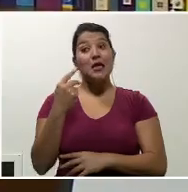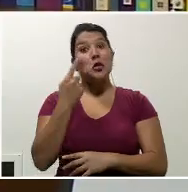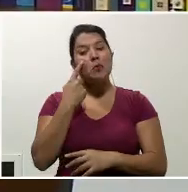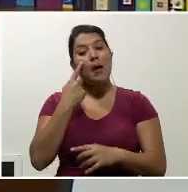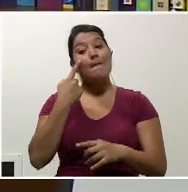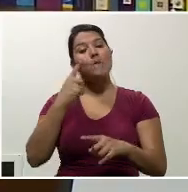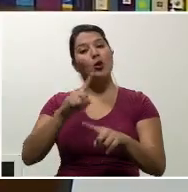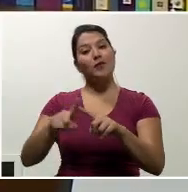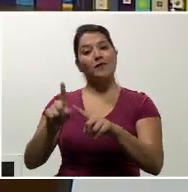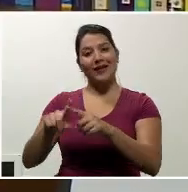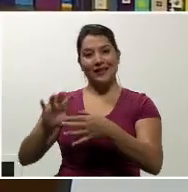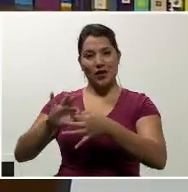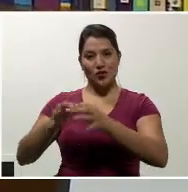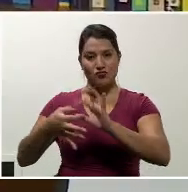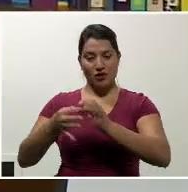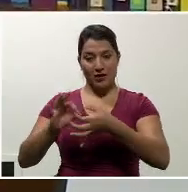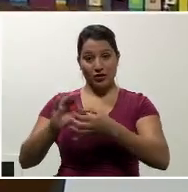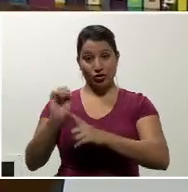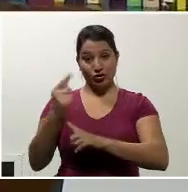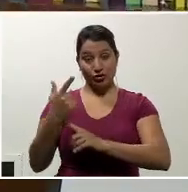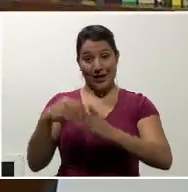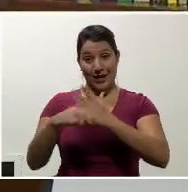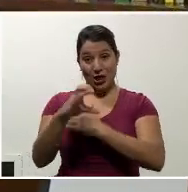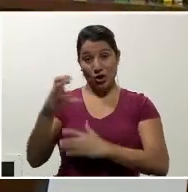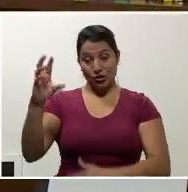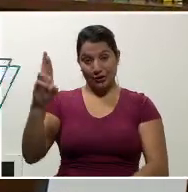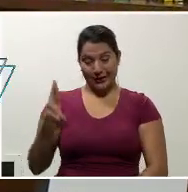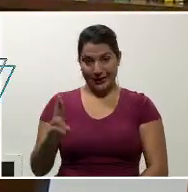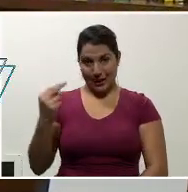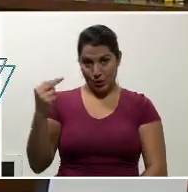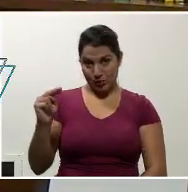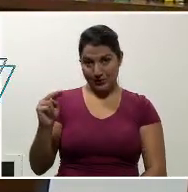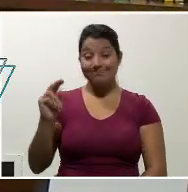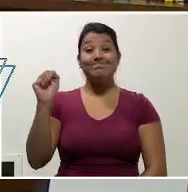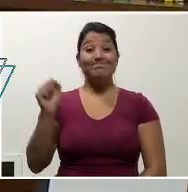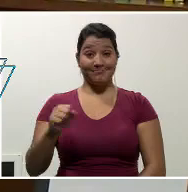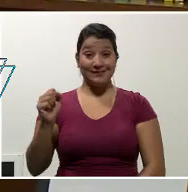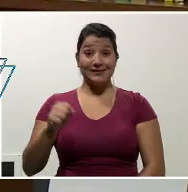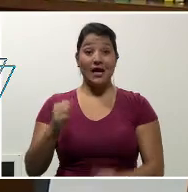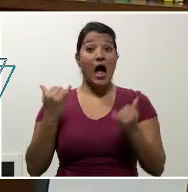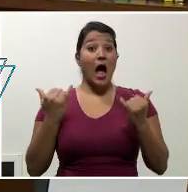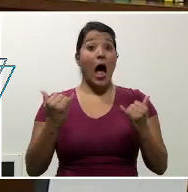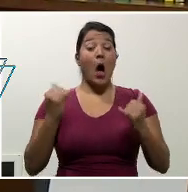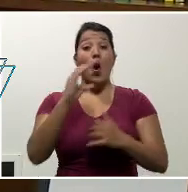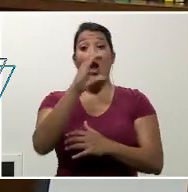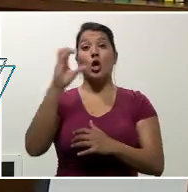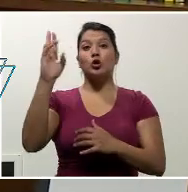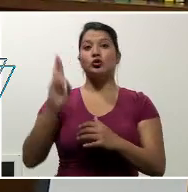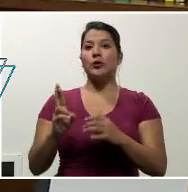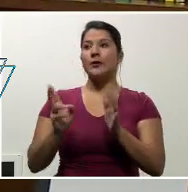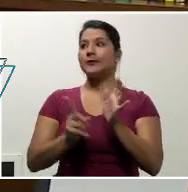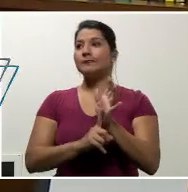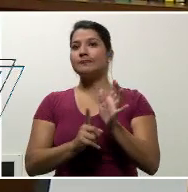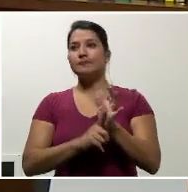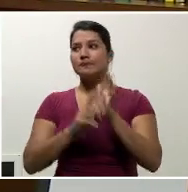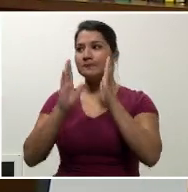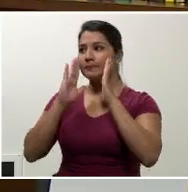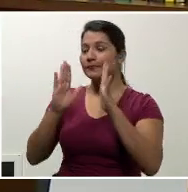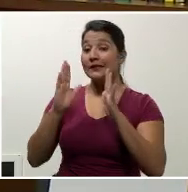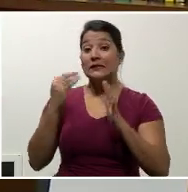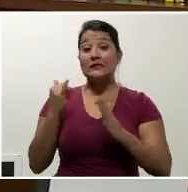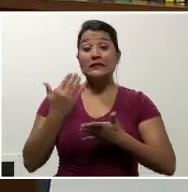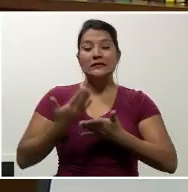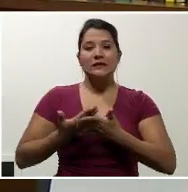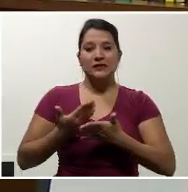CINAR acá en Costa Rica Noticias. Como ustedes lo dicen, las alarmas del país están encendidas por la posible llegada del coronavirus en